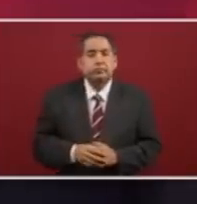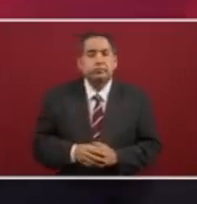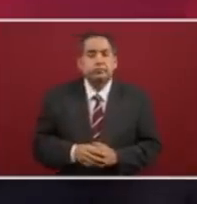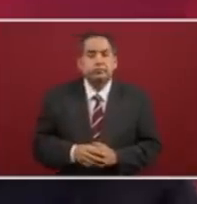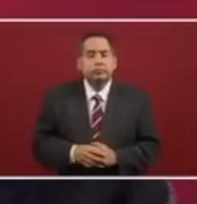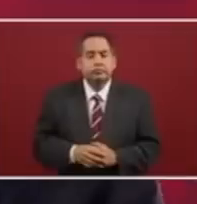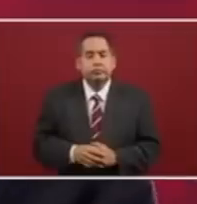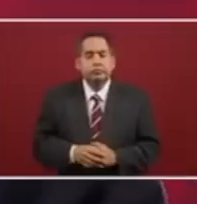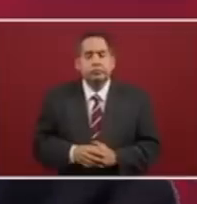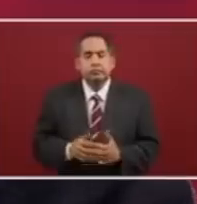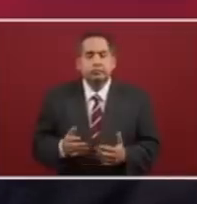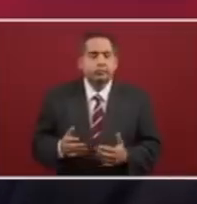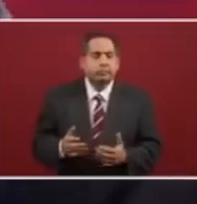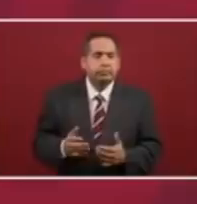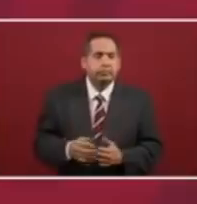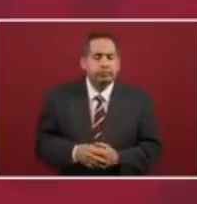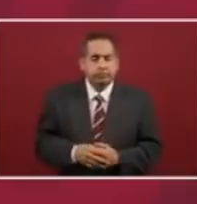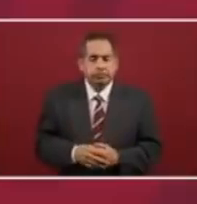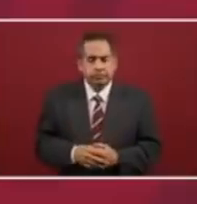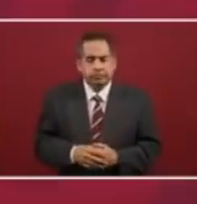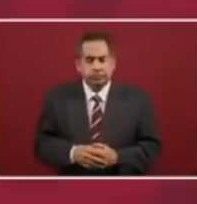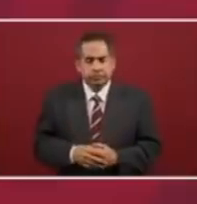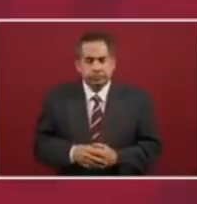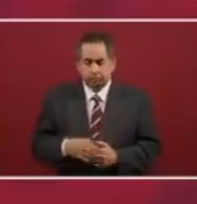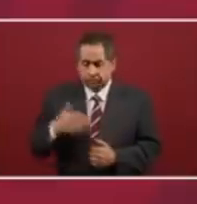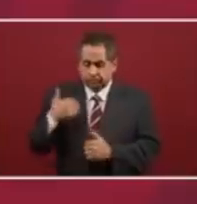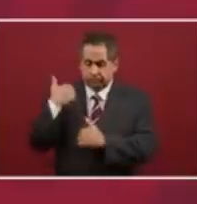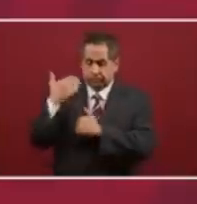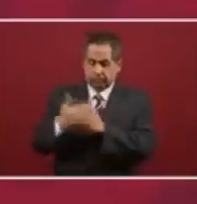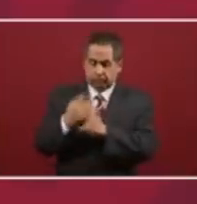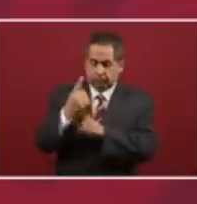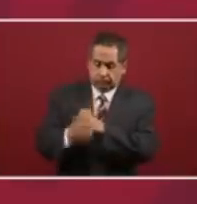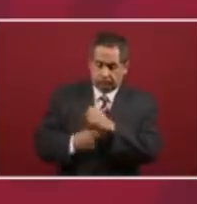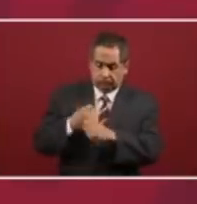en vez de que el año próximo